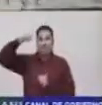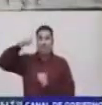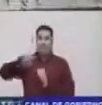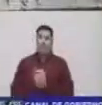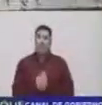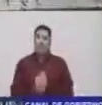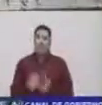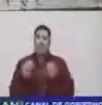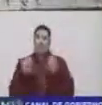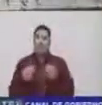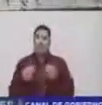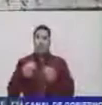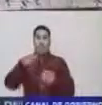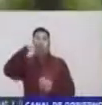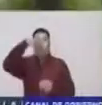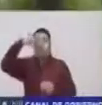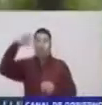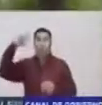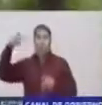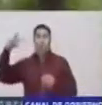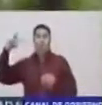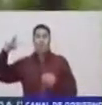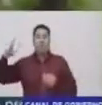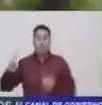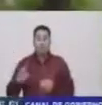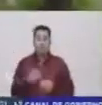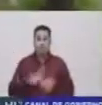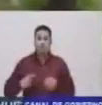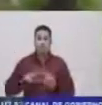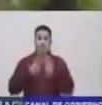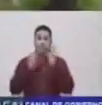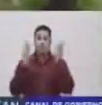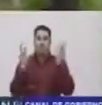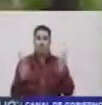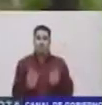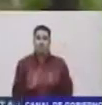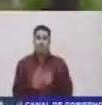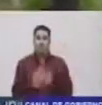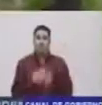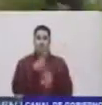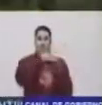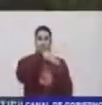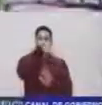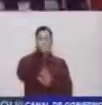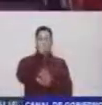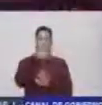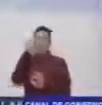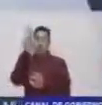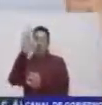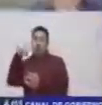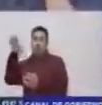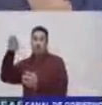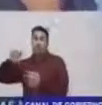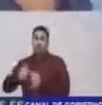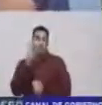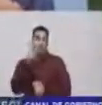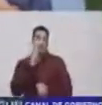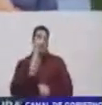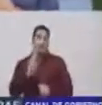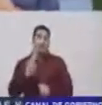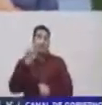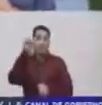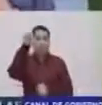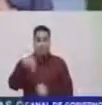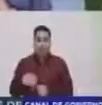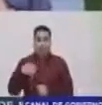Tutujil. Otro trabajo que es muy reconocido a nivel es la pintura. La pintura,